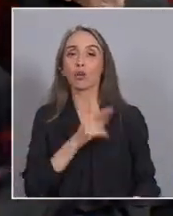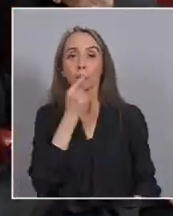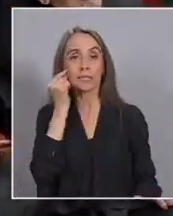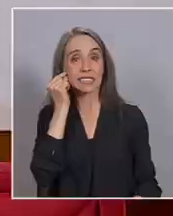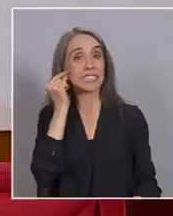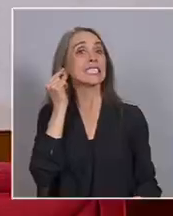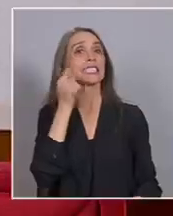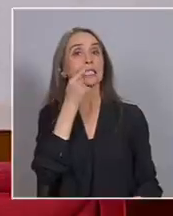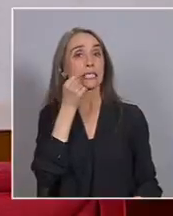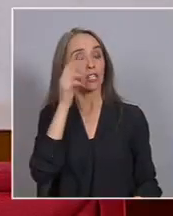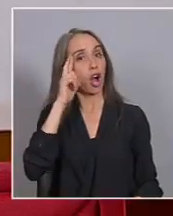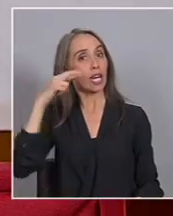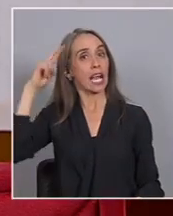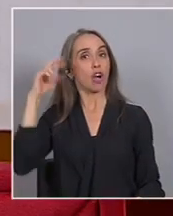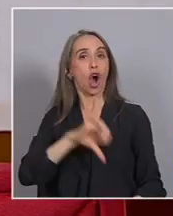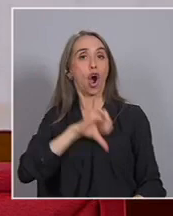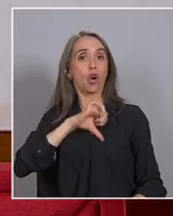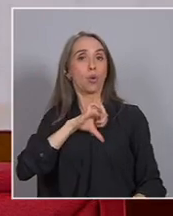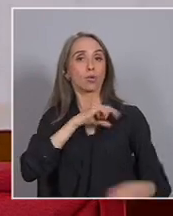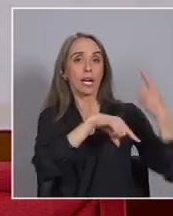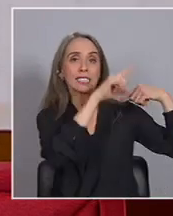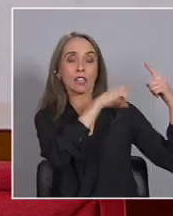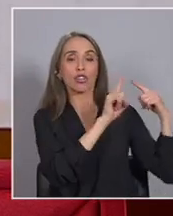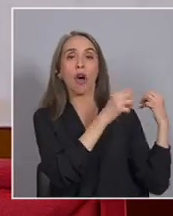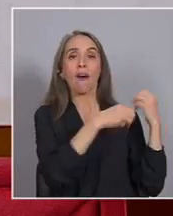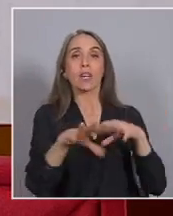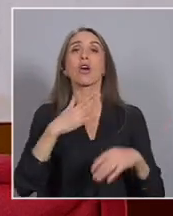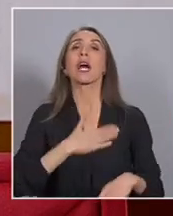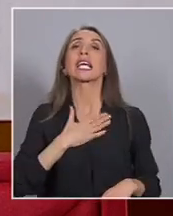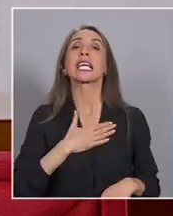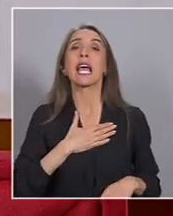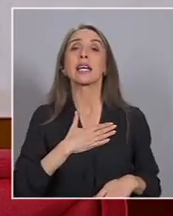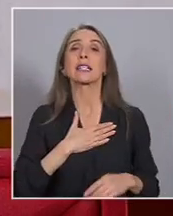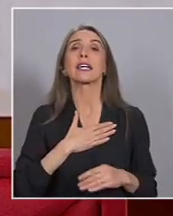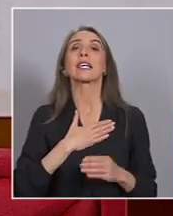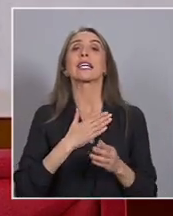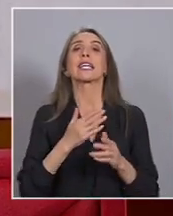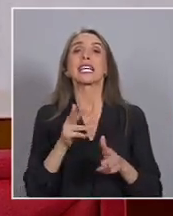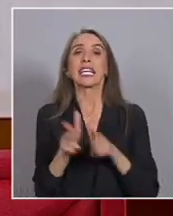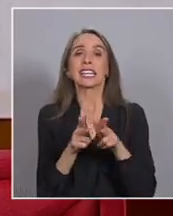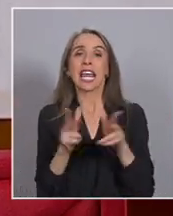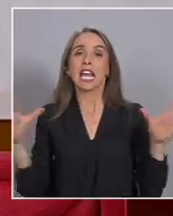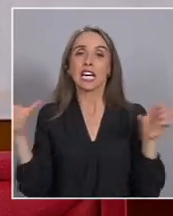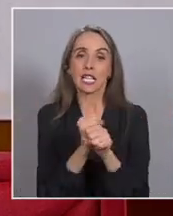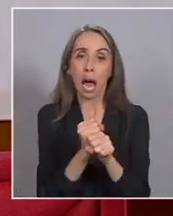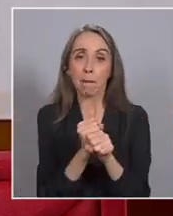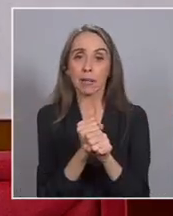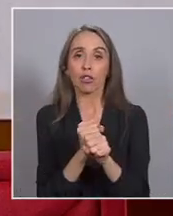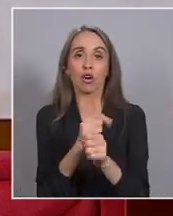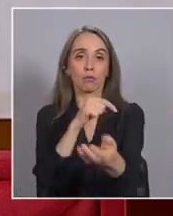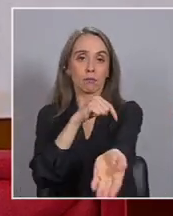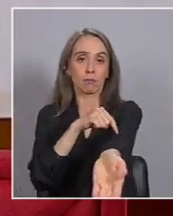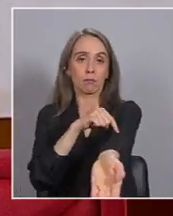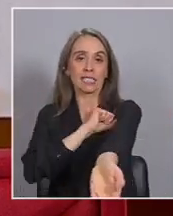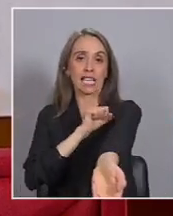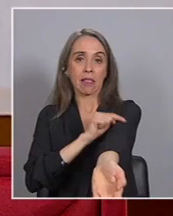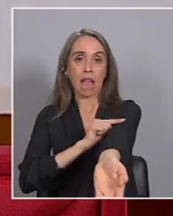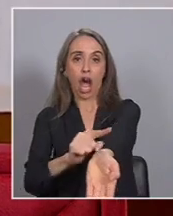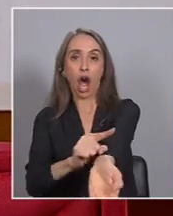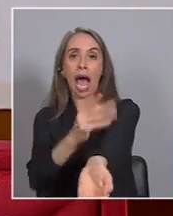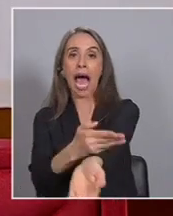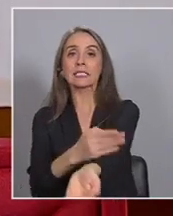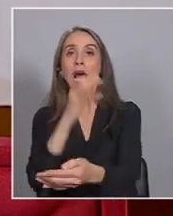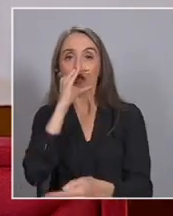recordando orgullosos nuestra historia, no abandonaremos el anhelo de tener un servicio de tren rápido entre Santiago y Concepción. Por eso